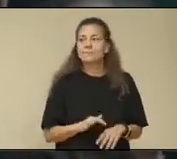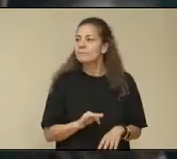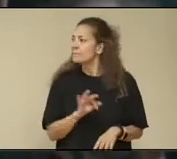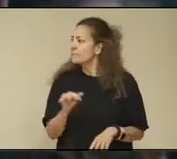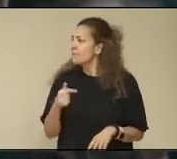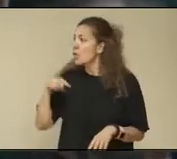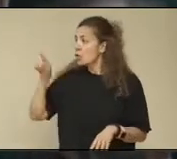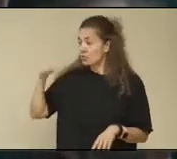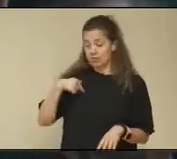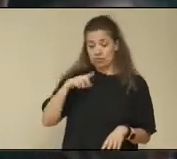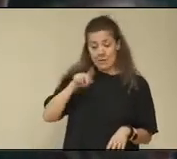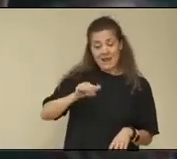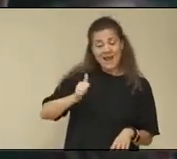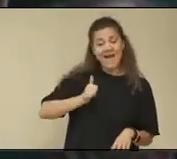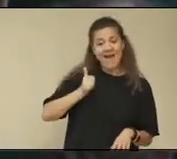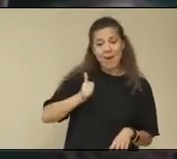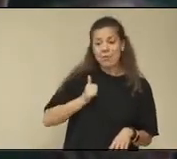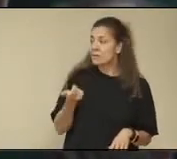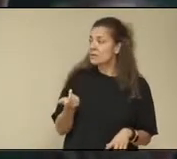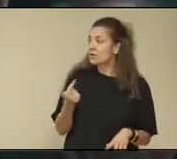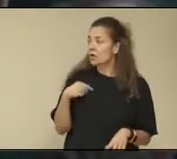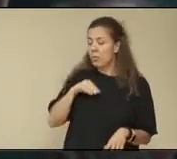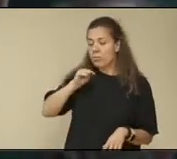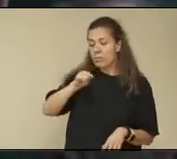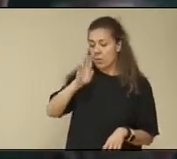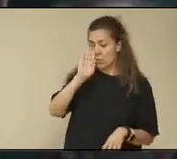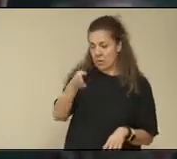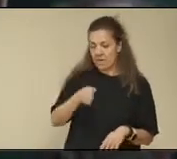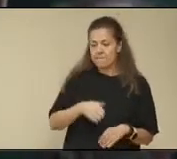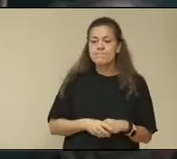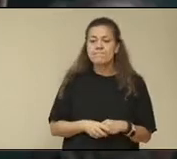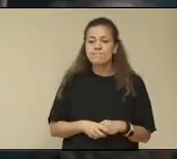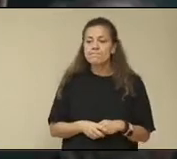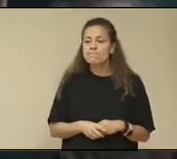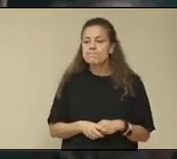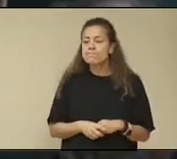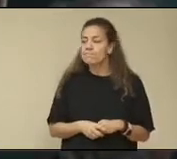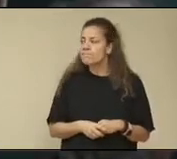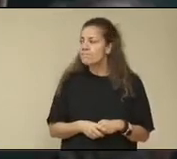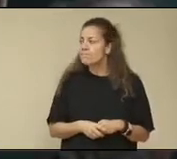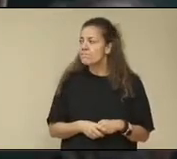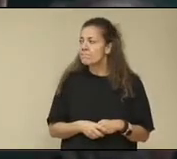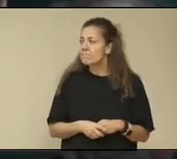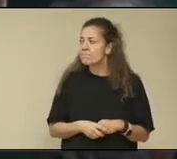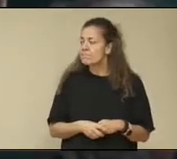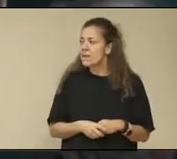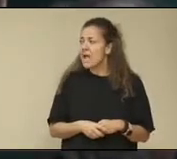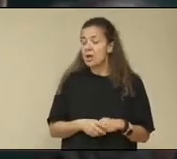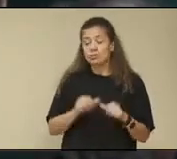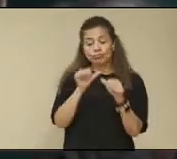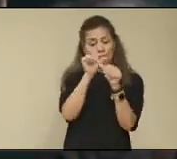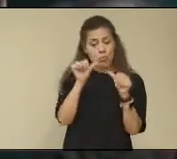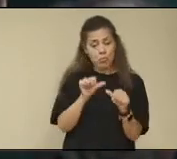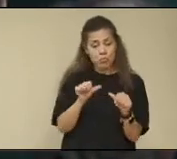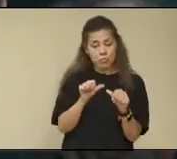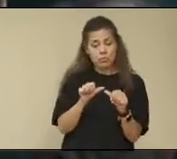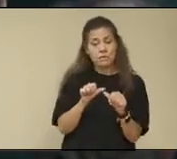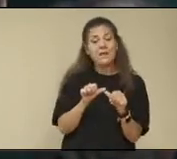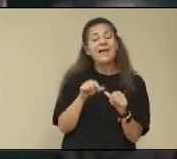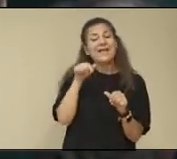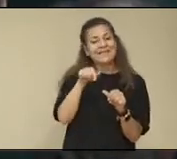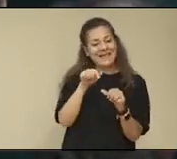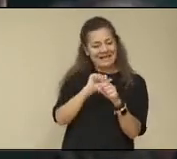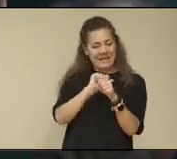Yo aprovecho y te hago una pregunta, ¿no? Y es, en los prototipos que tenéis de